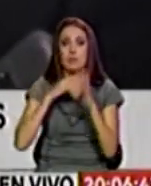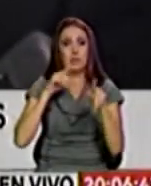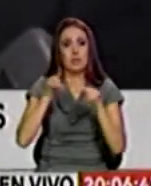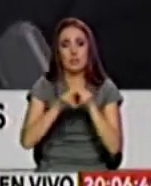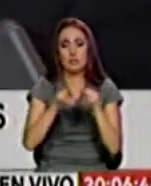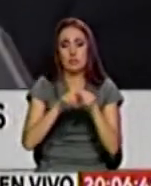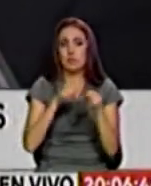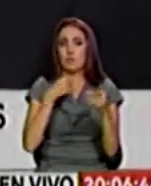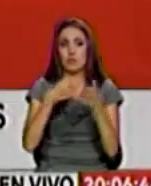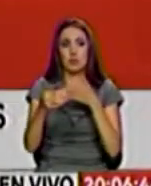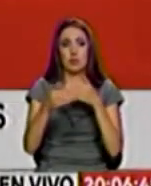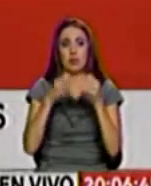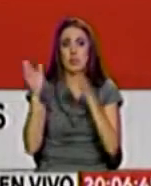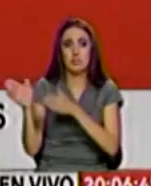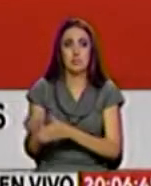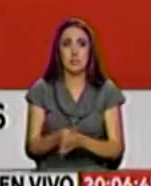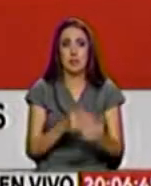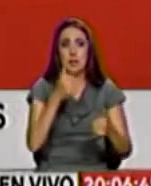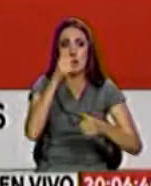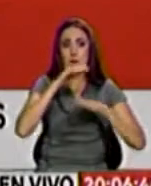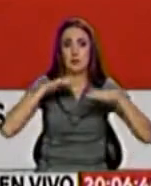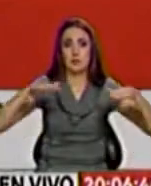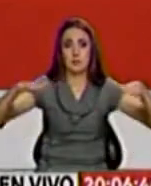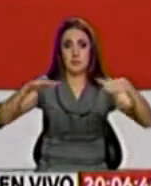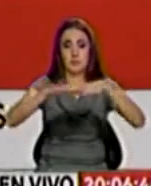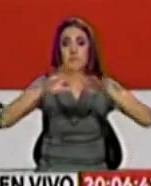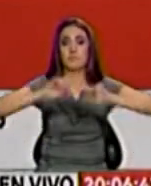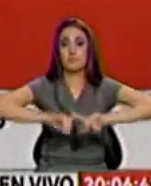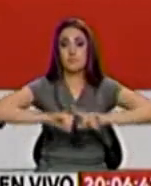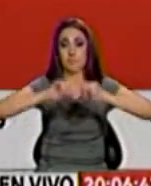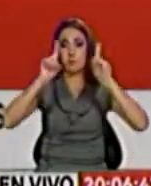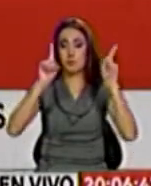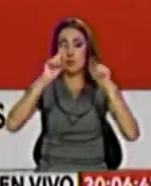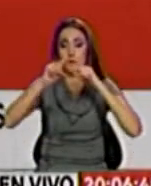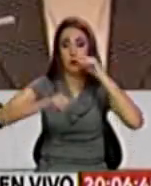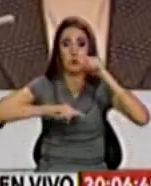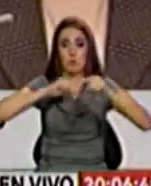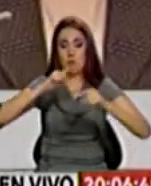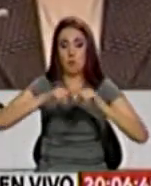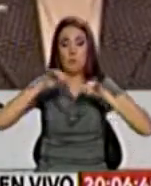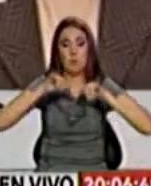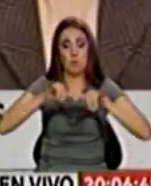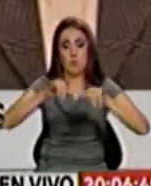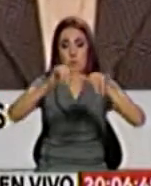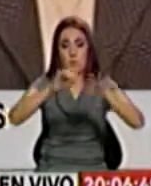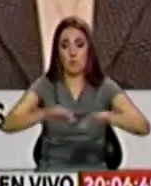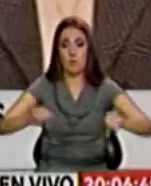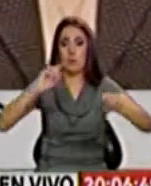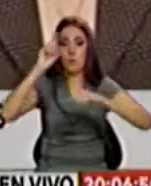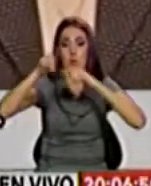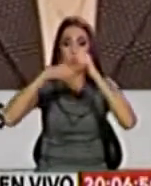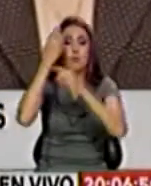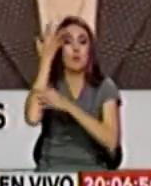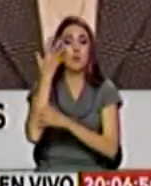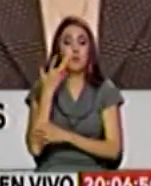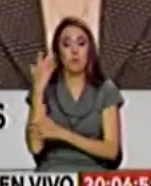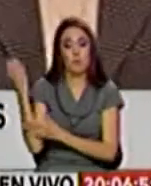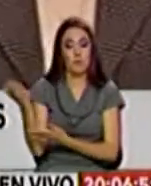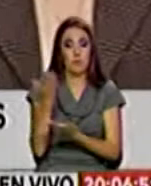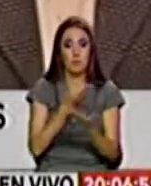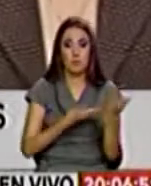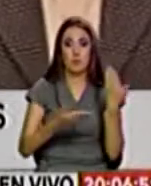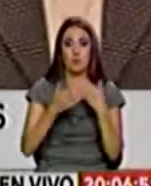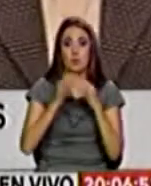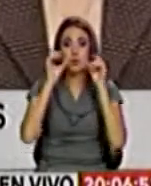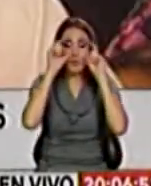irregulares en torno a lo que establece la Constitución. Sin embargo, afirmó que como bloque anunciarán en los próximos días mecanismos para fiscalizar